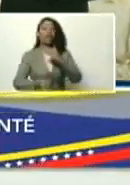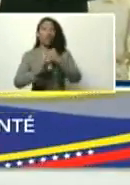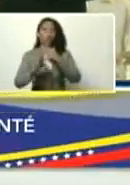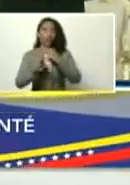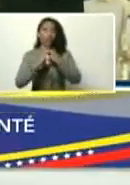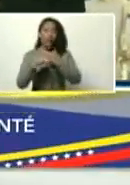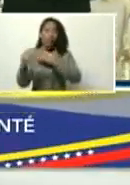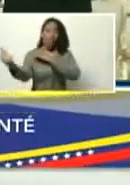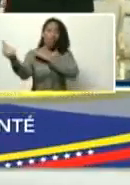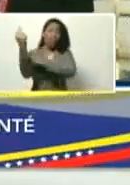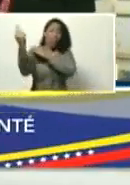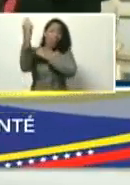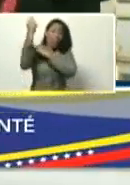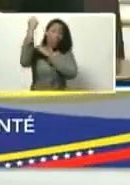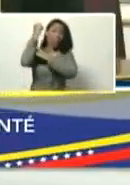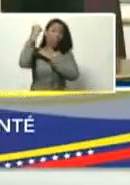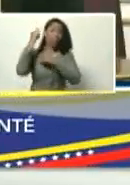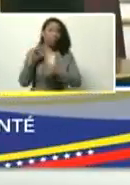amenazan.